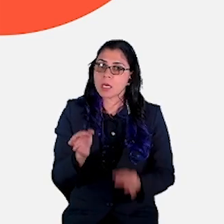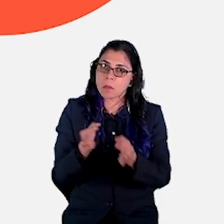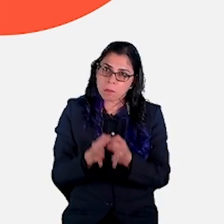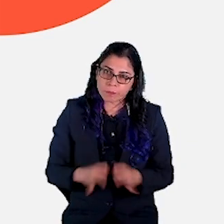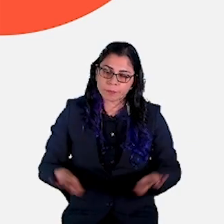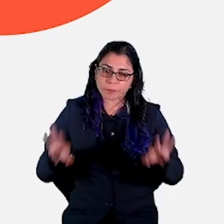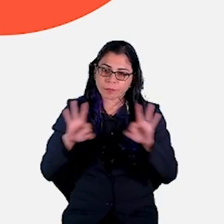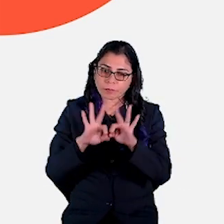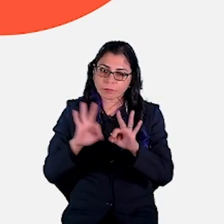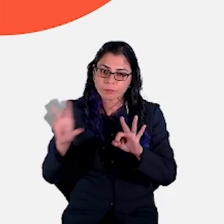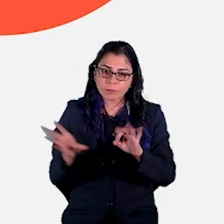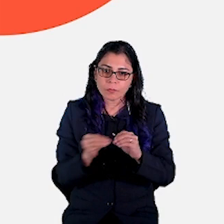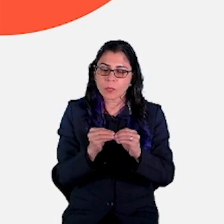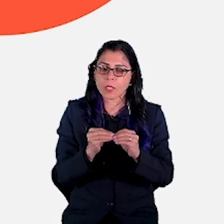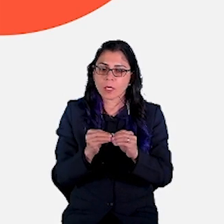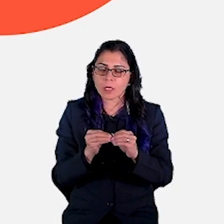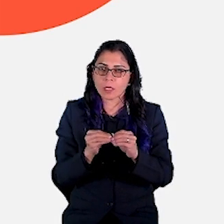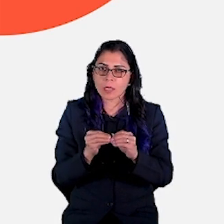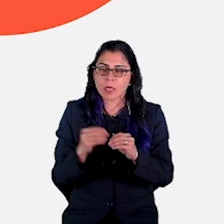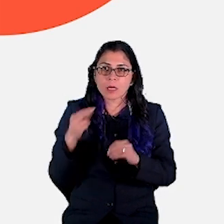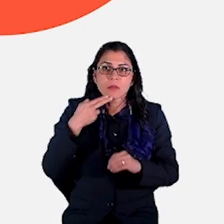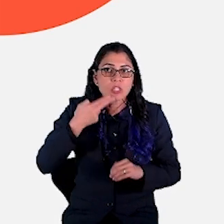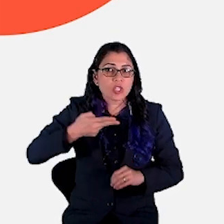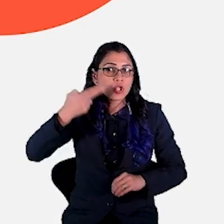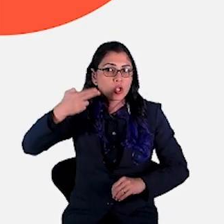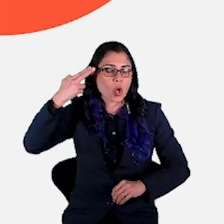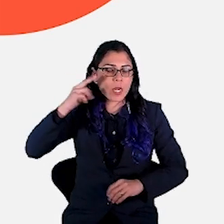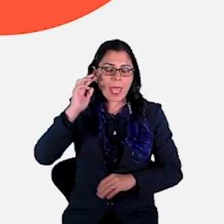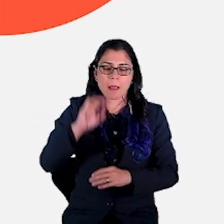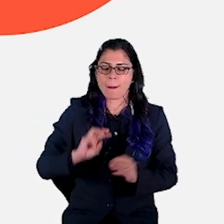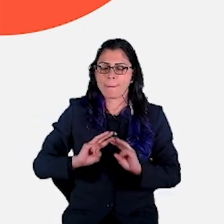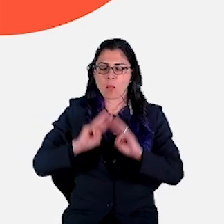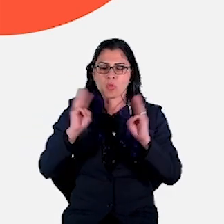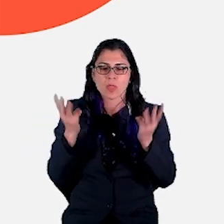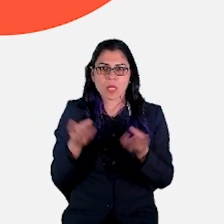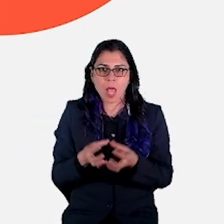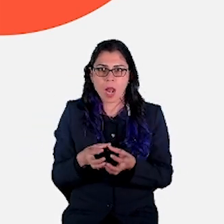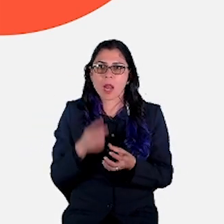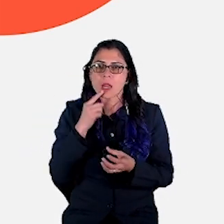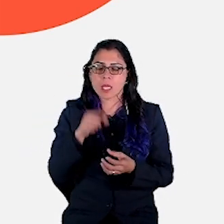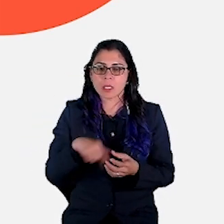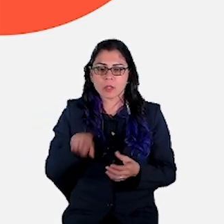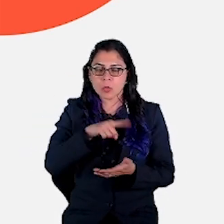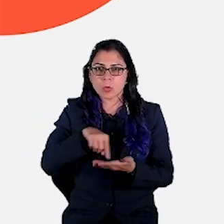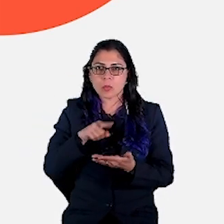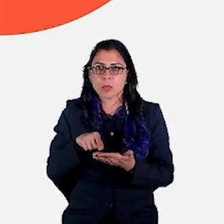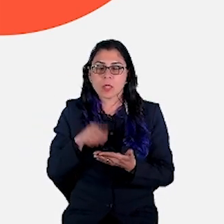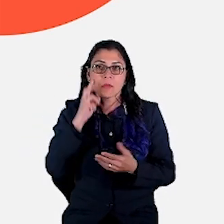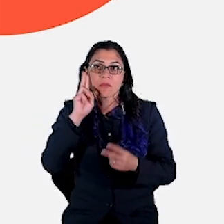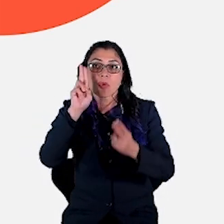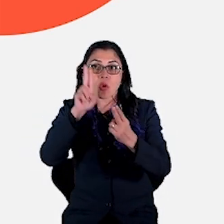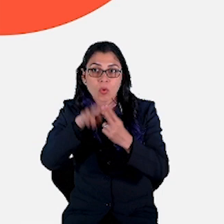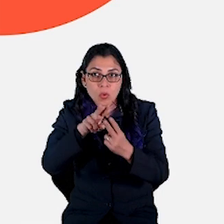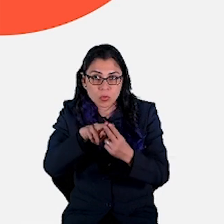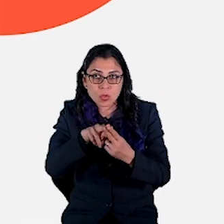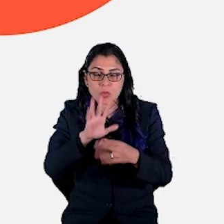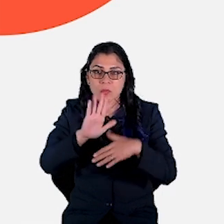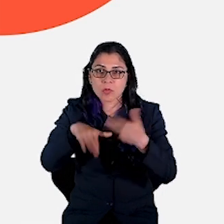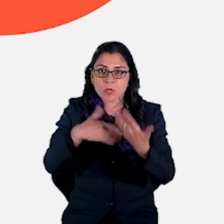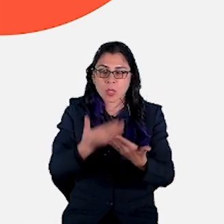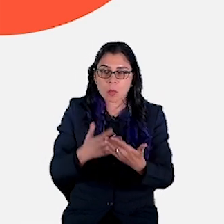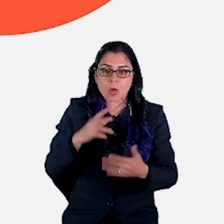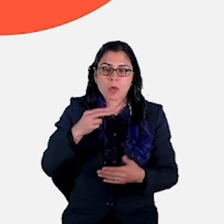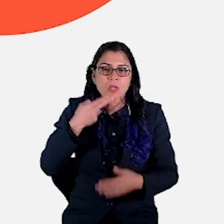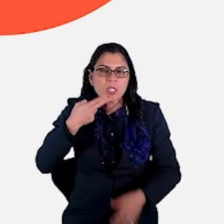importante nuestro patrimonio mundial es decir todas aquellas áreas que han sido o gozan con un reconocimiento eh Como